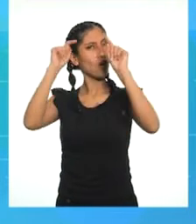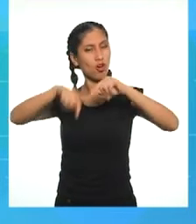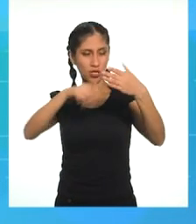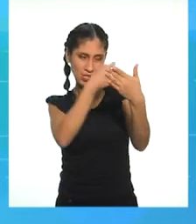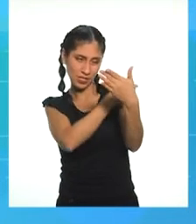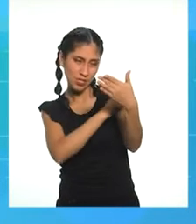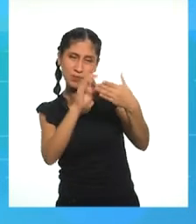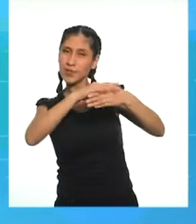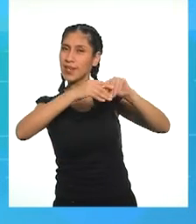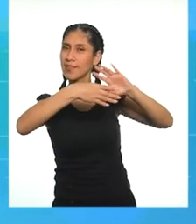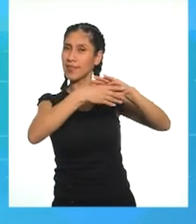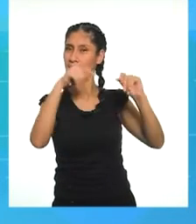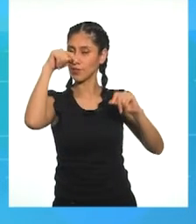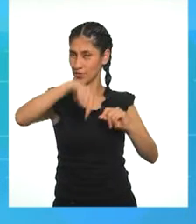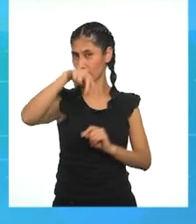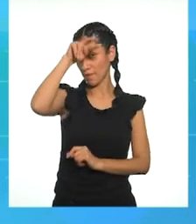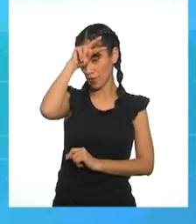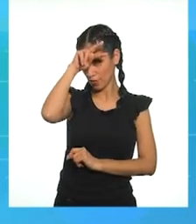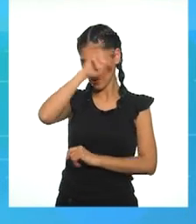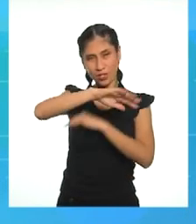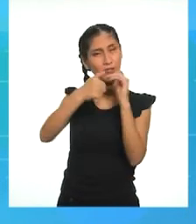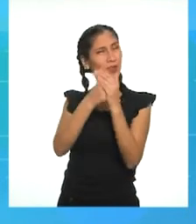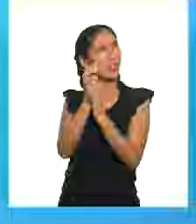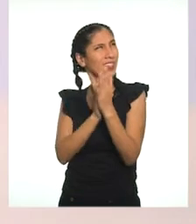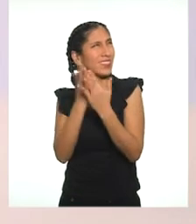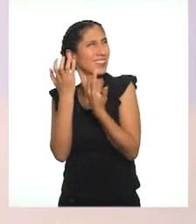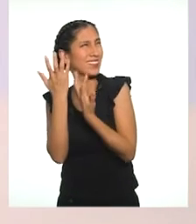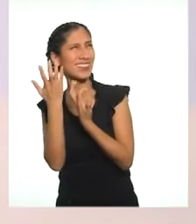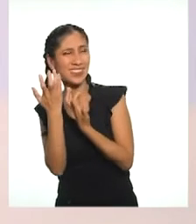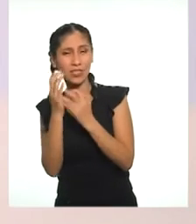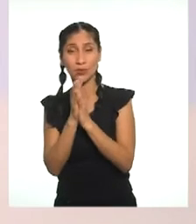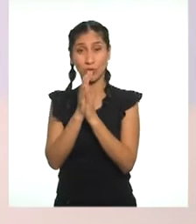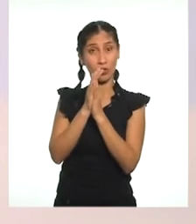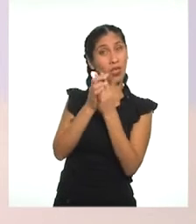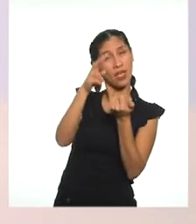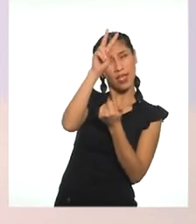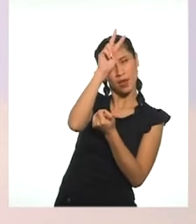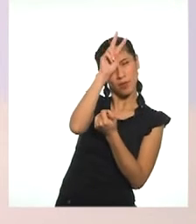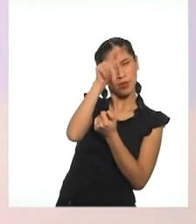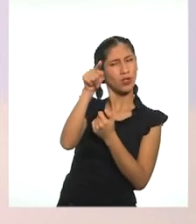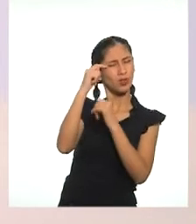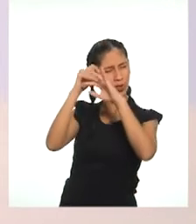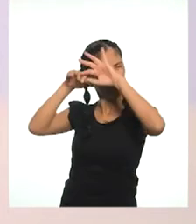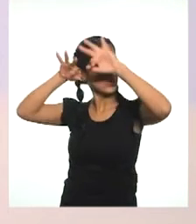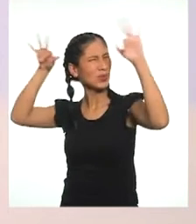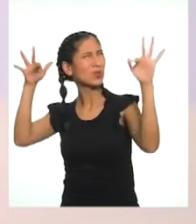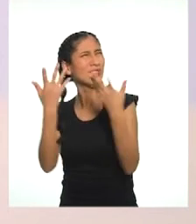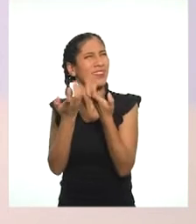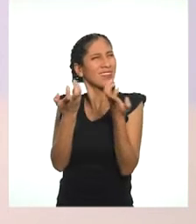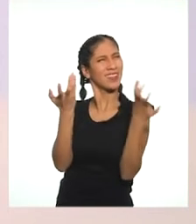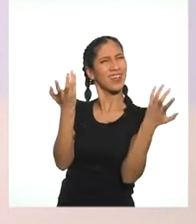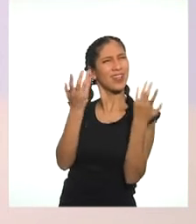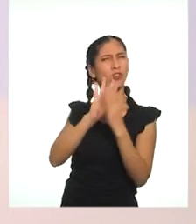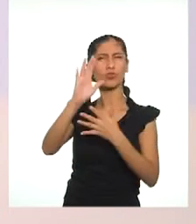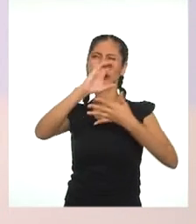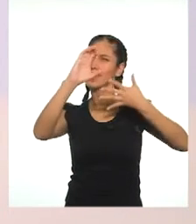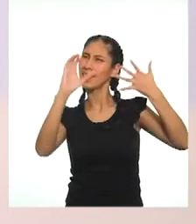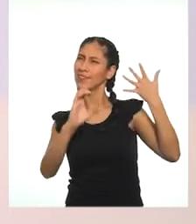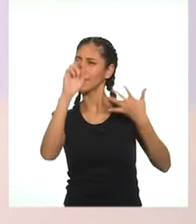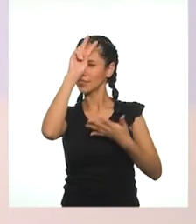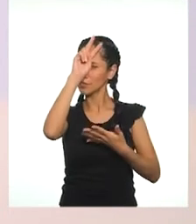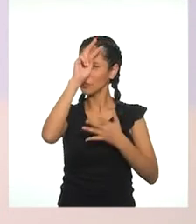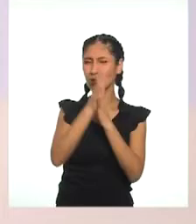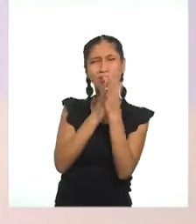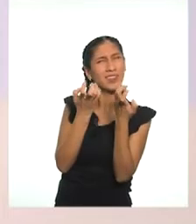la narración de ese Perú que anhelamos. ¿Cómo es el Perú con el que sueñas? ¿Cuáles son las características del Perú